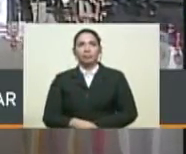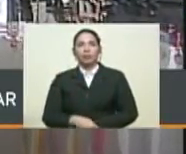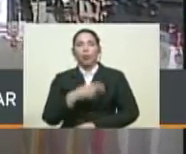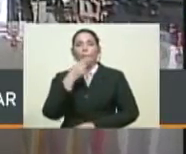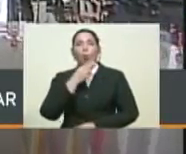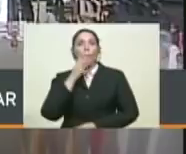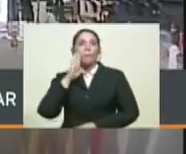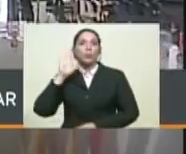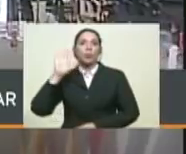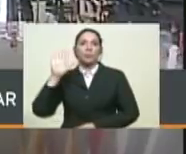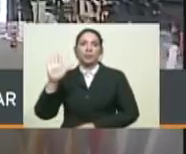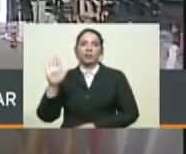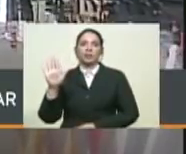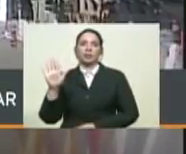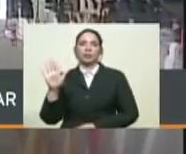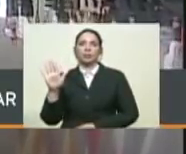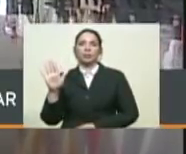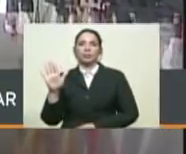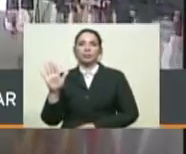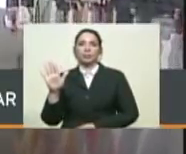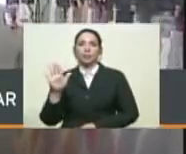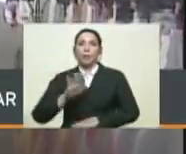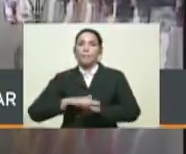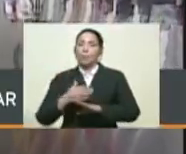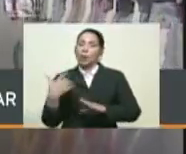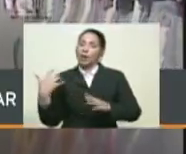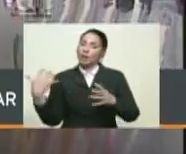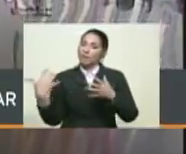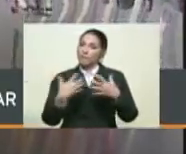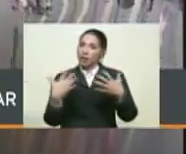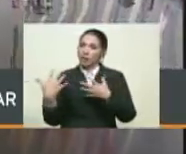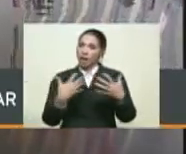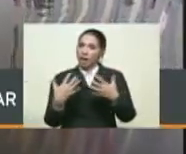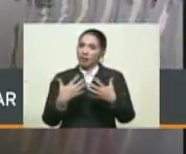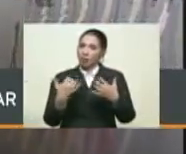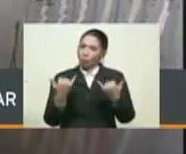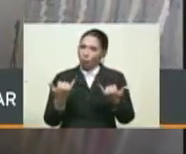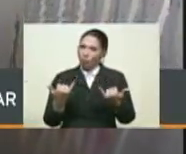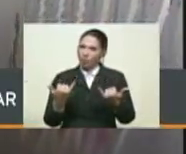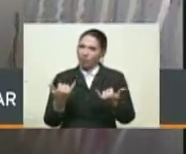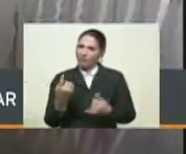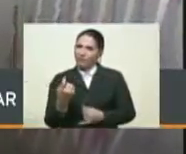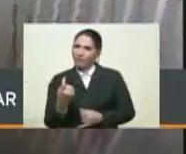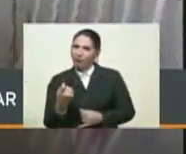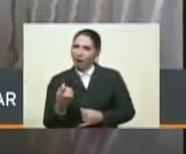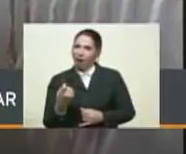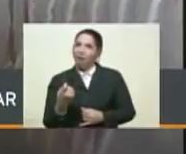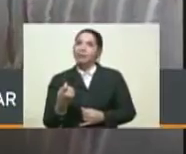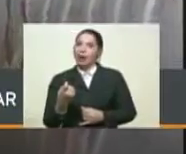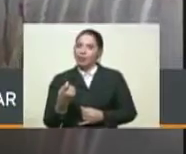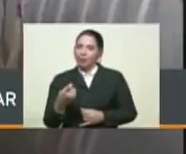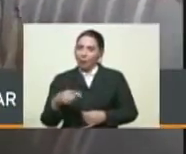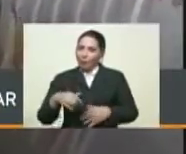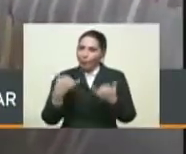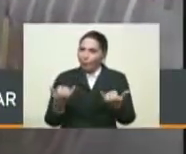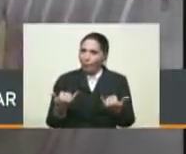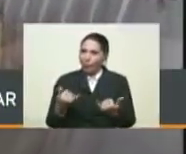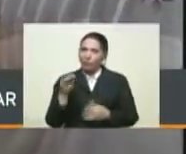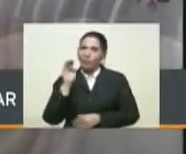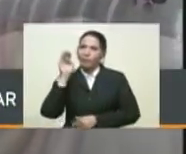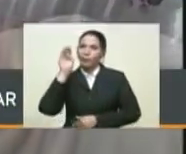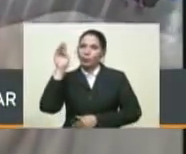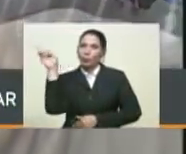compromiso, porque la batalla que está por darse por el presente y el futuro de nuestra patria